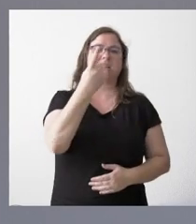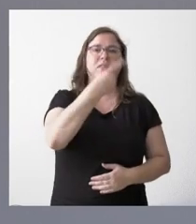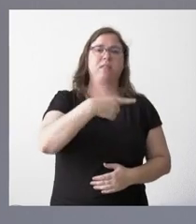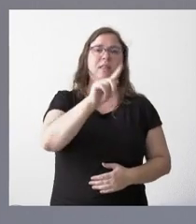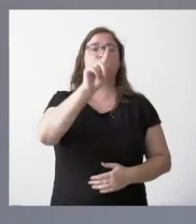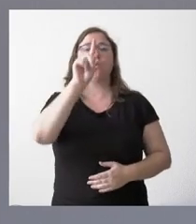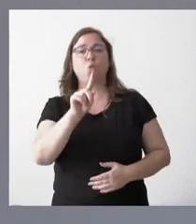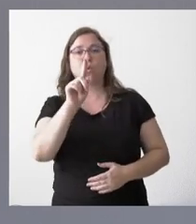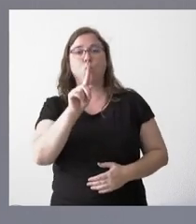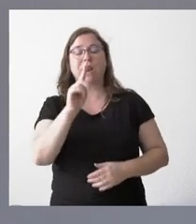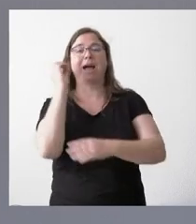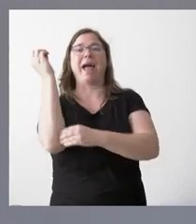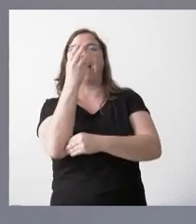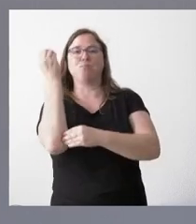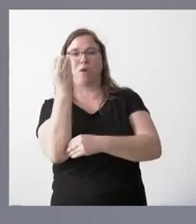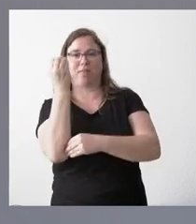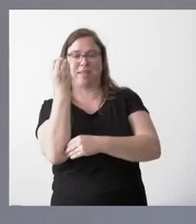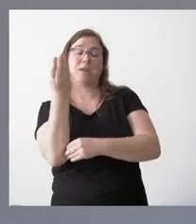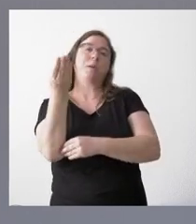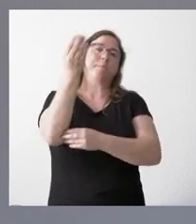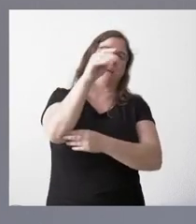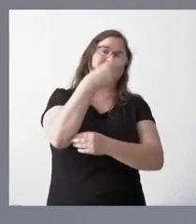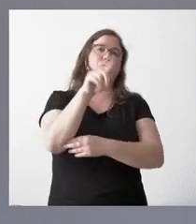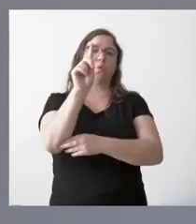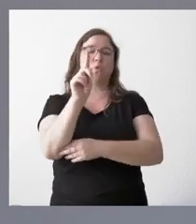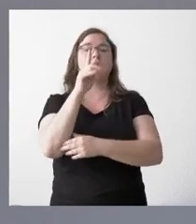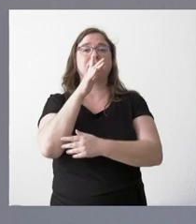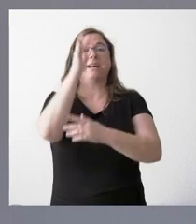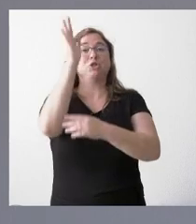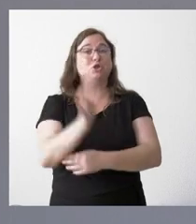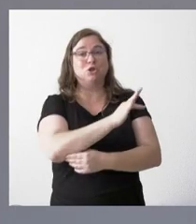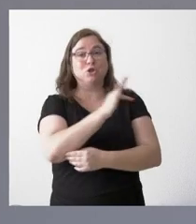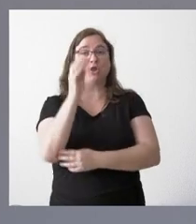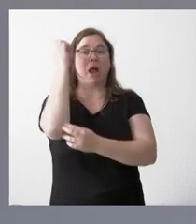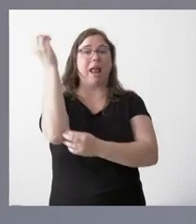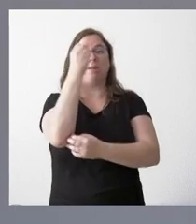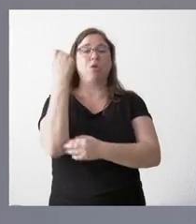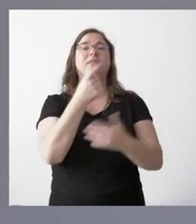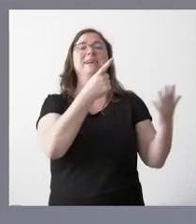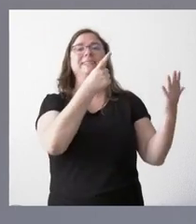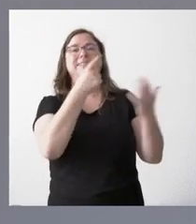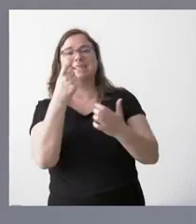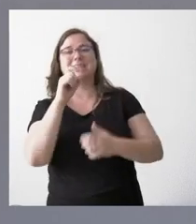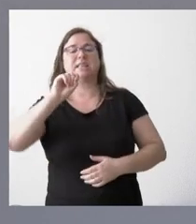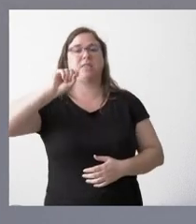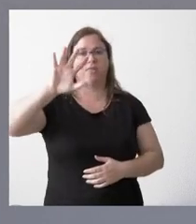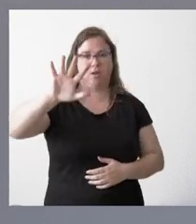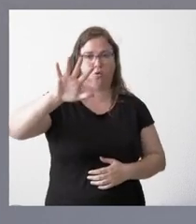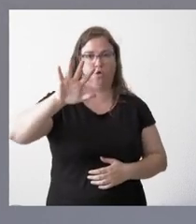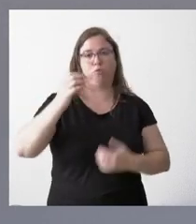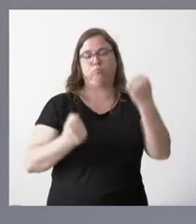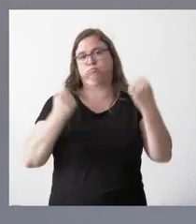101 las ambulancias actualmente disponibles para disponer de un volumen total de 605